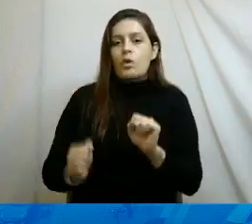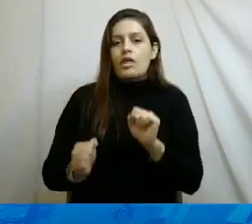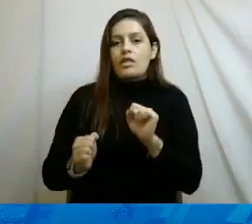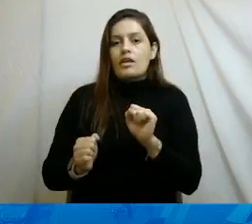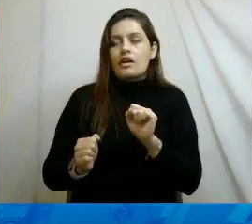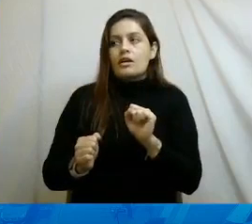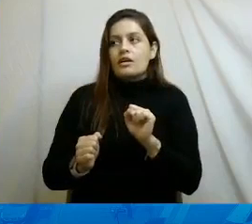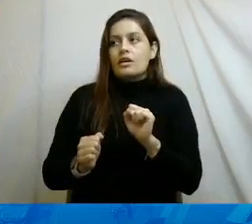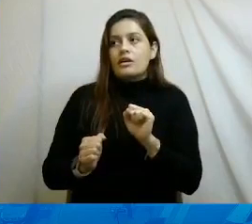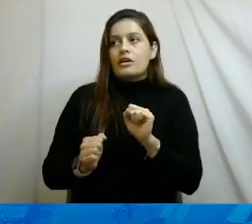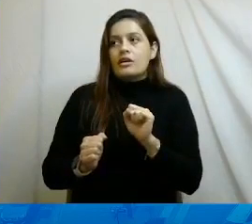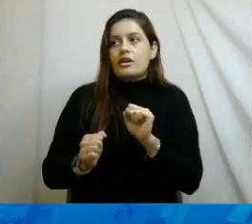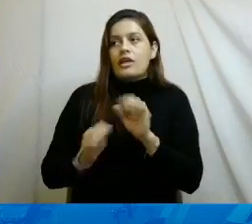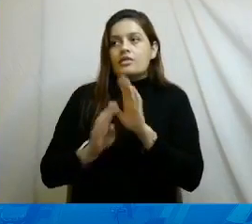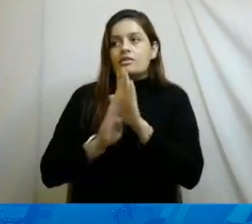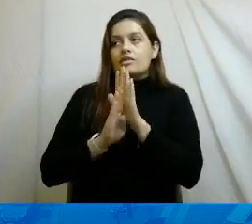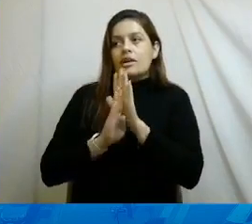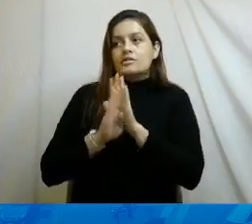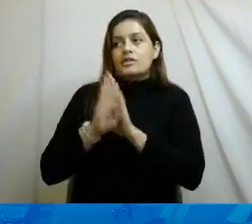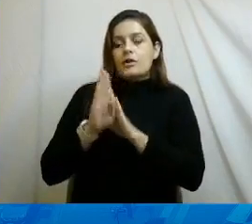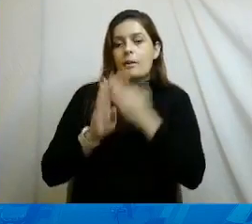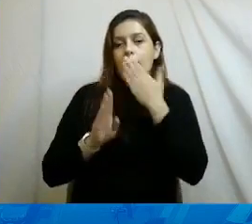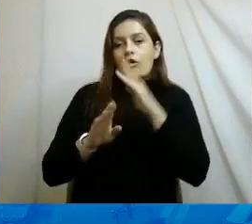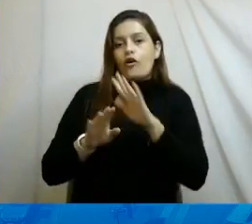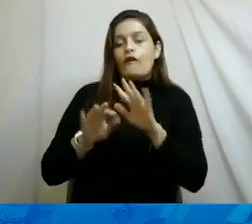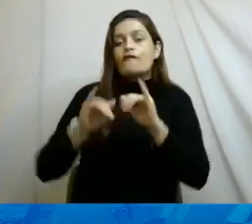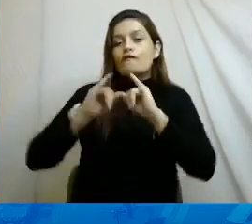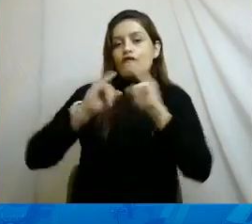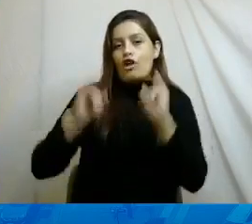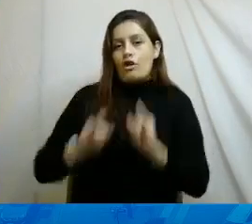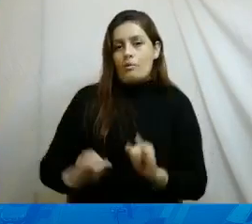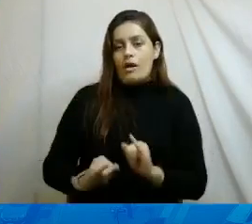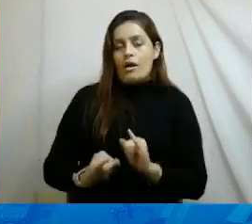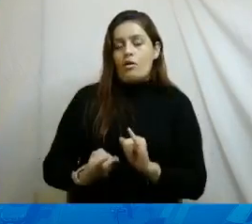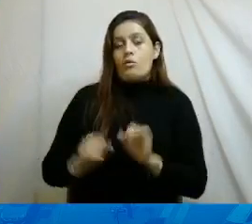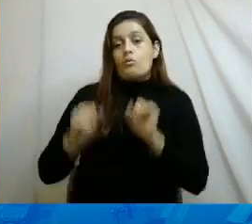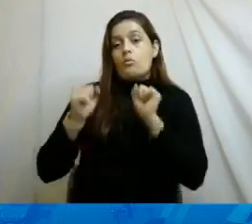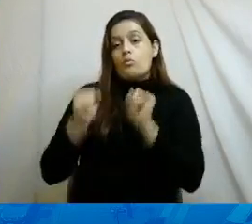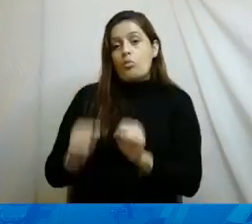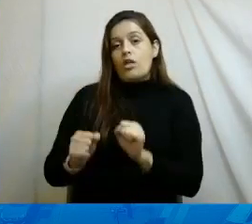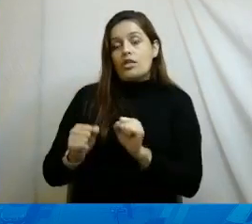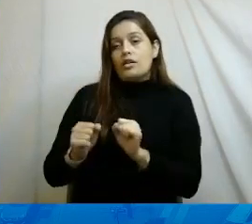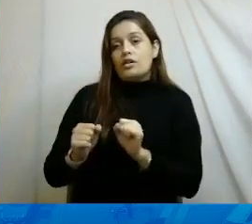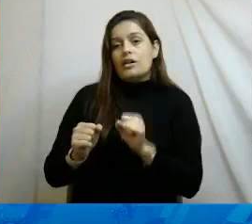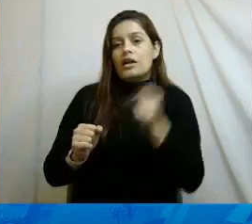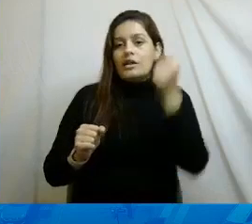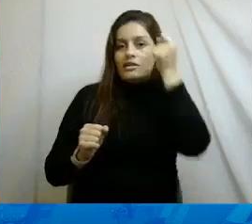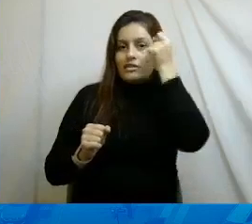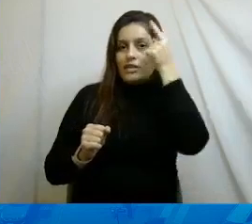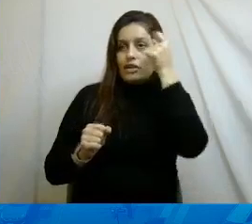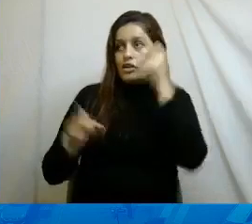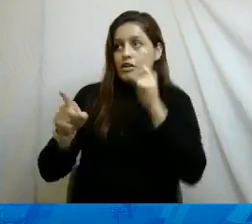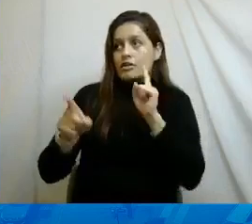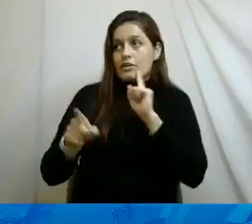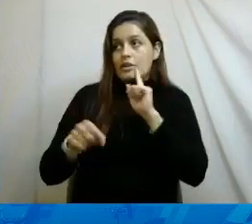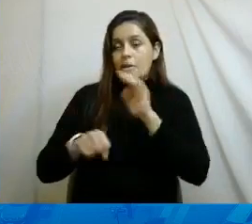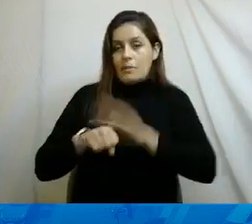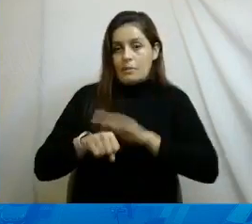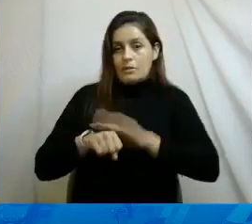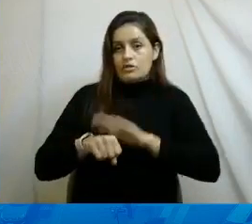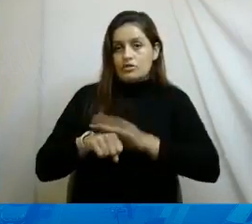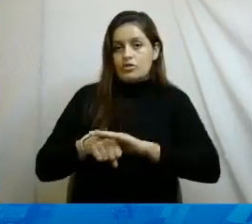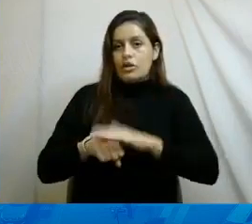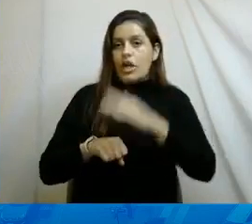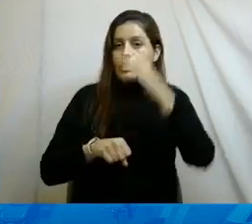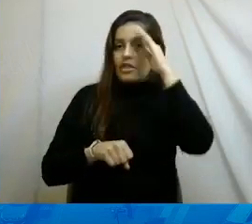digamos, desarrollada de la mejor forma posible, ya, para que usted pueda, porque entiendo que tiene el permiso. Al día, yo